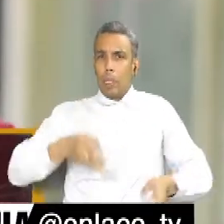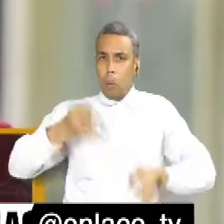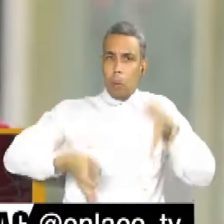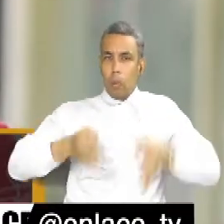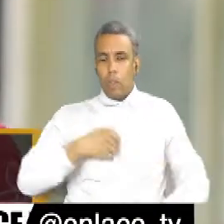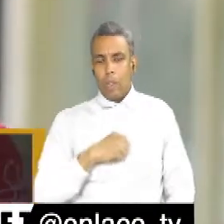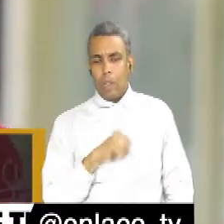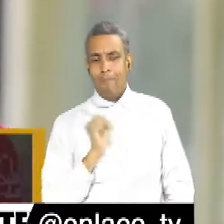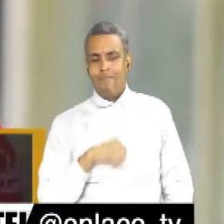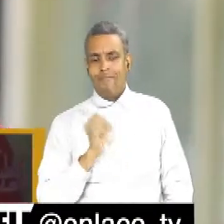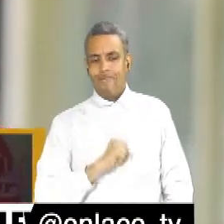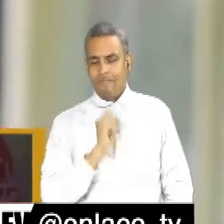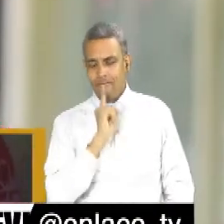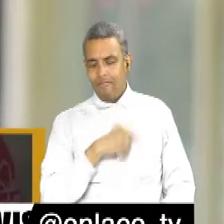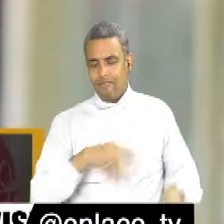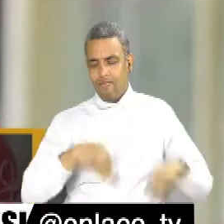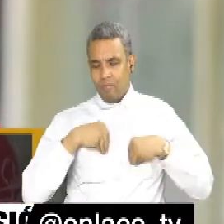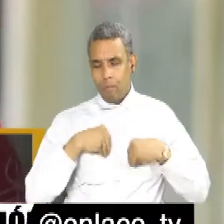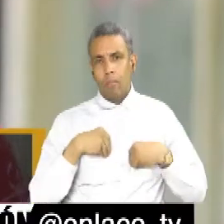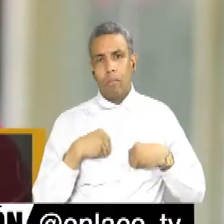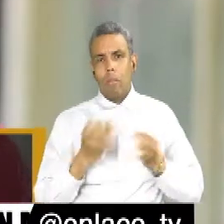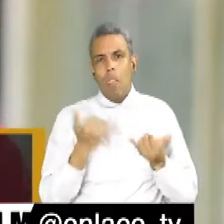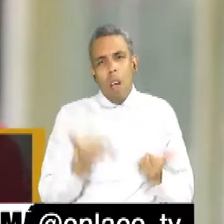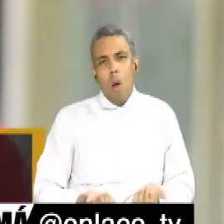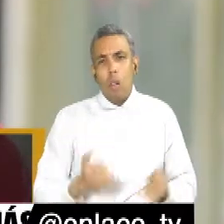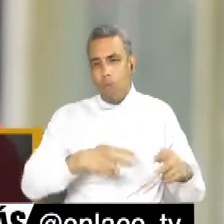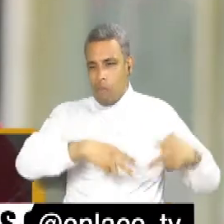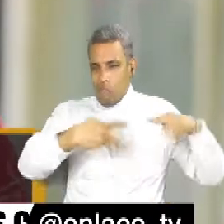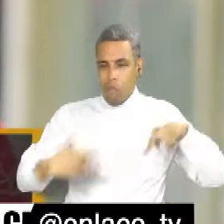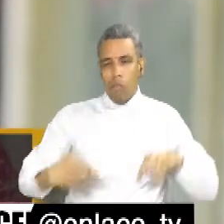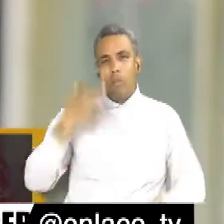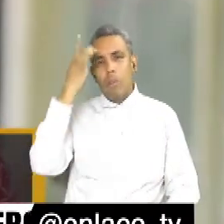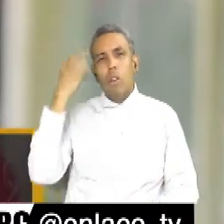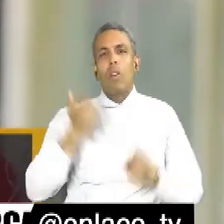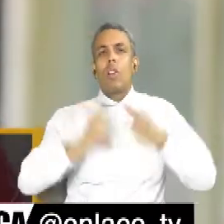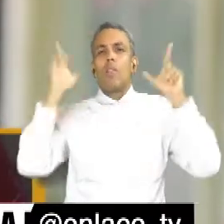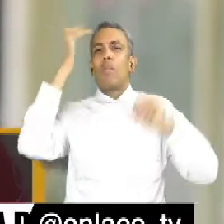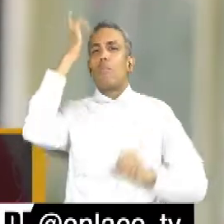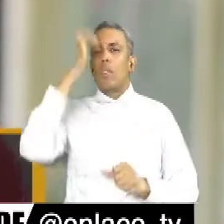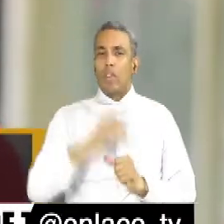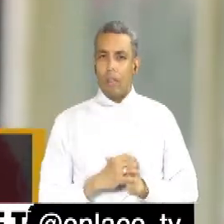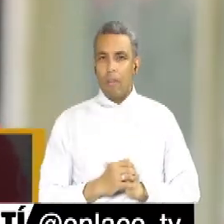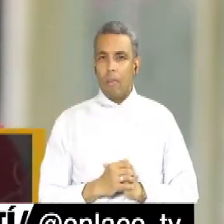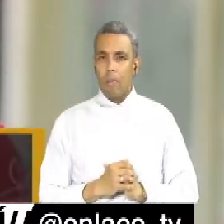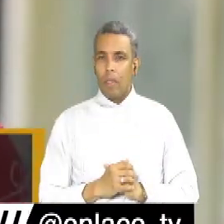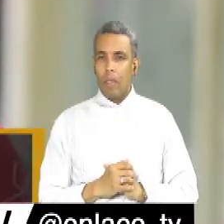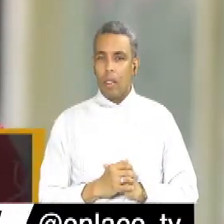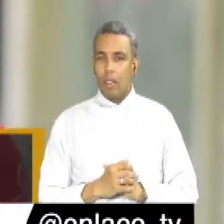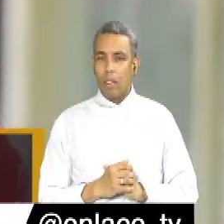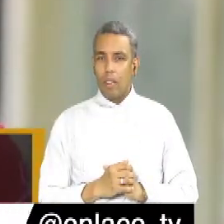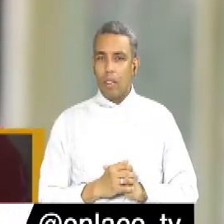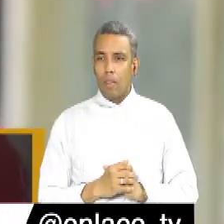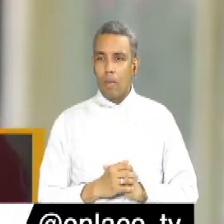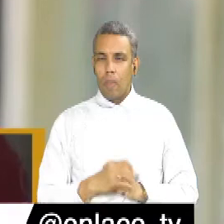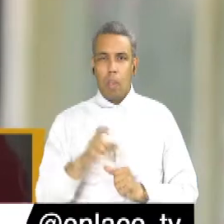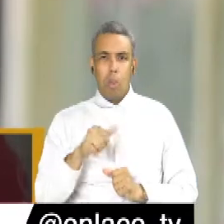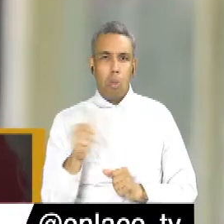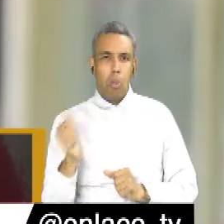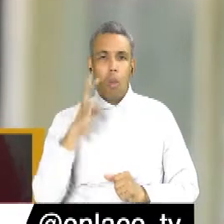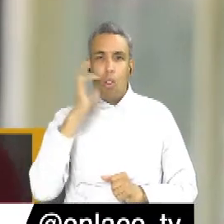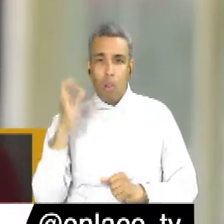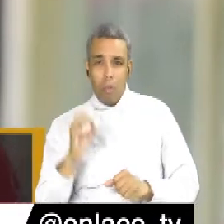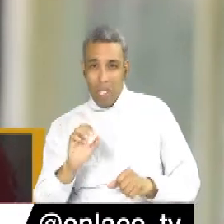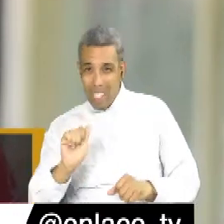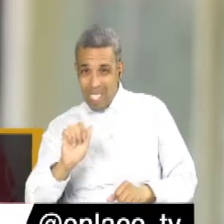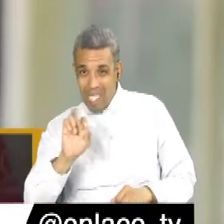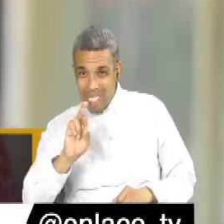que son los últimos alegatos en la Corte Suprema de Justicia contra José Aristides Andrade, que está huyendo de la justicia, que eso es lo que a mí